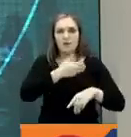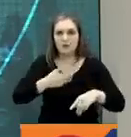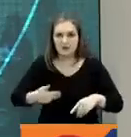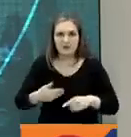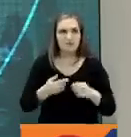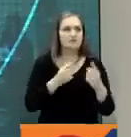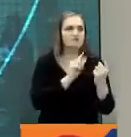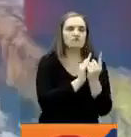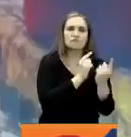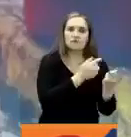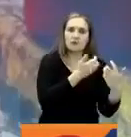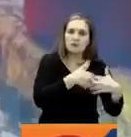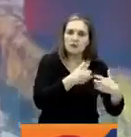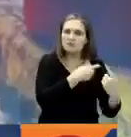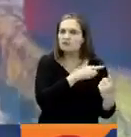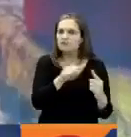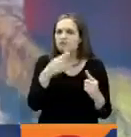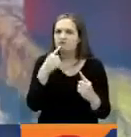noches.